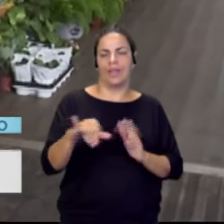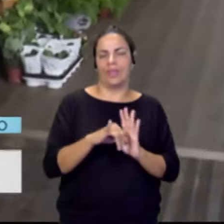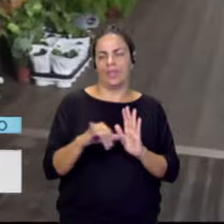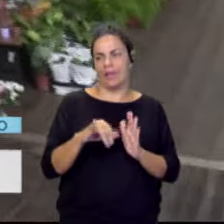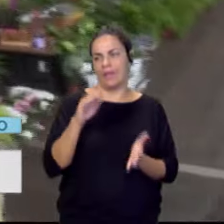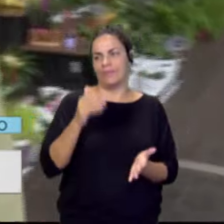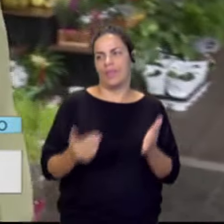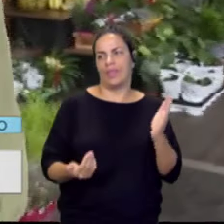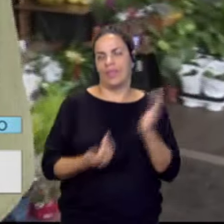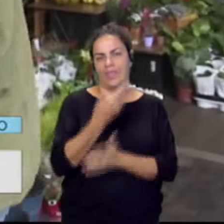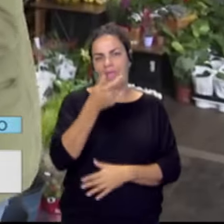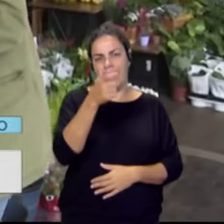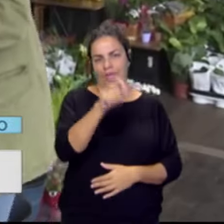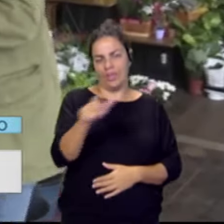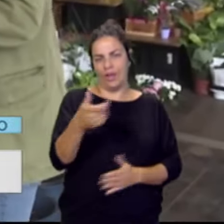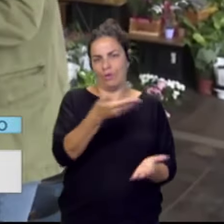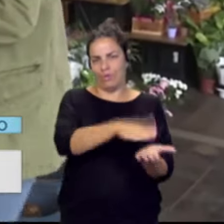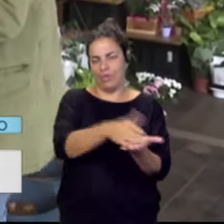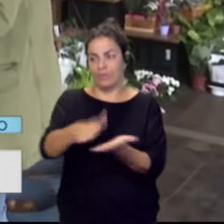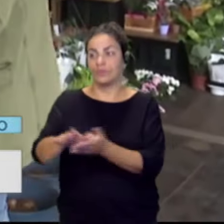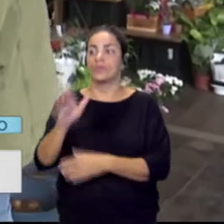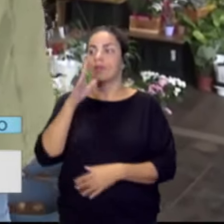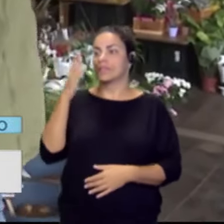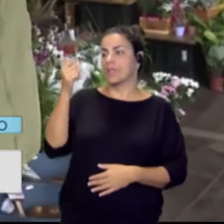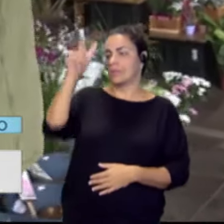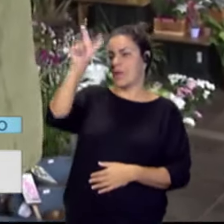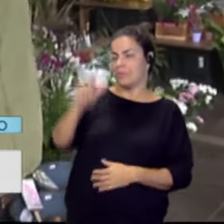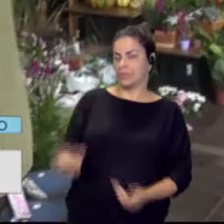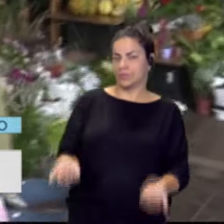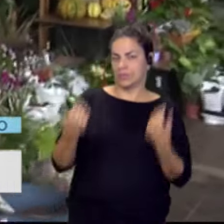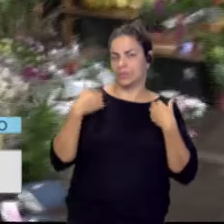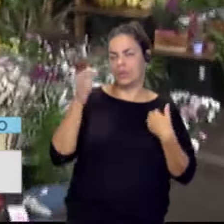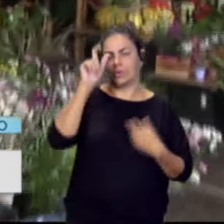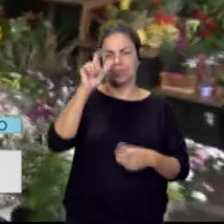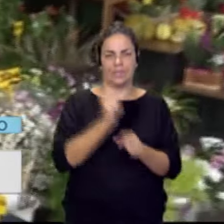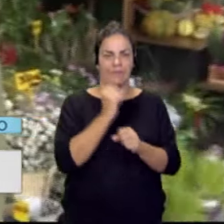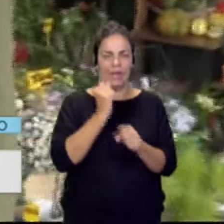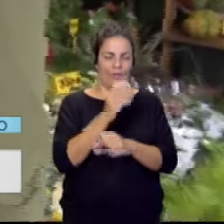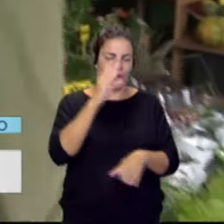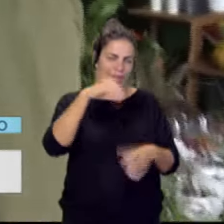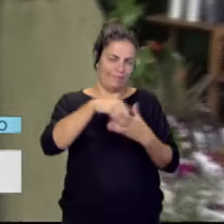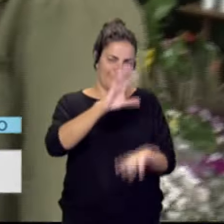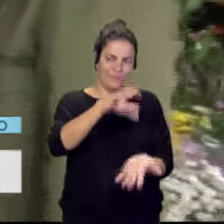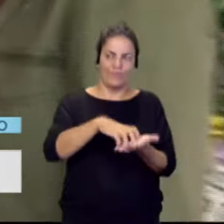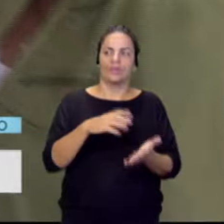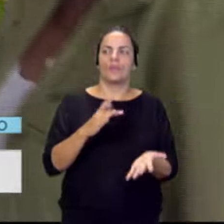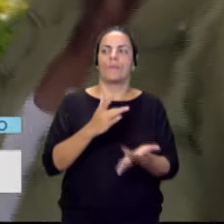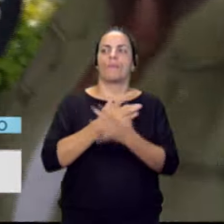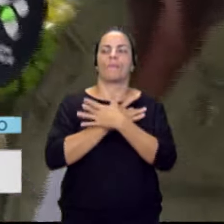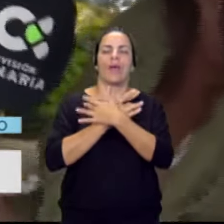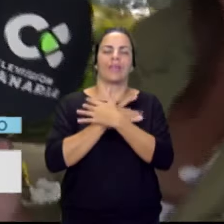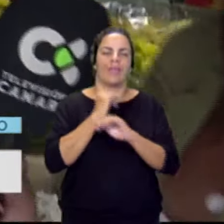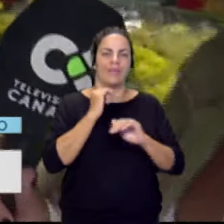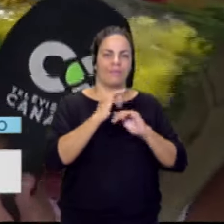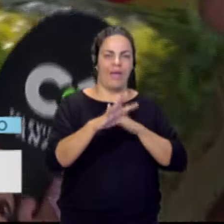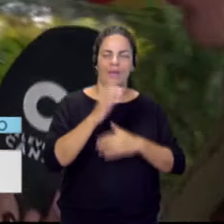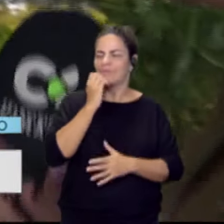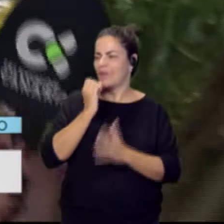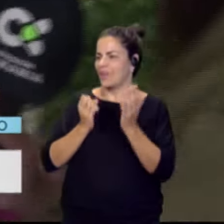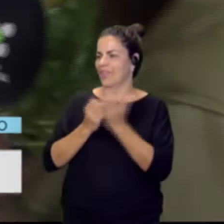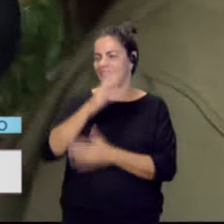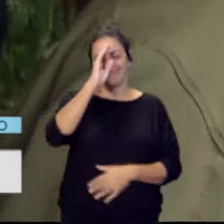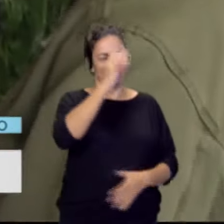Vamos a saludar a una de las responsables, una de las trabajadoras de este puesto, María del Mar Rivero, buenos días. Hola, buenos días. María del Mar, estamos viendo, bueno,